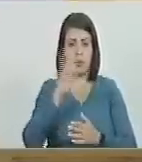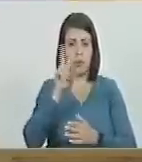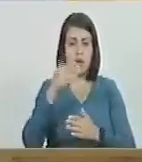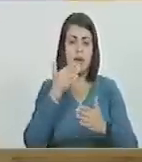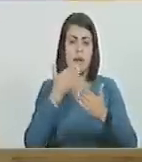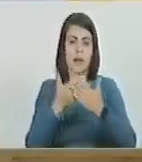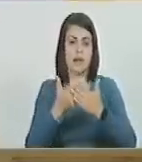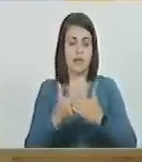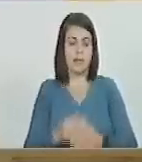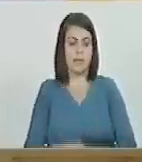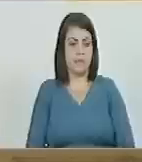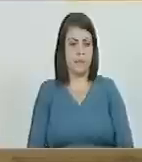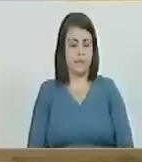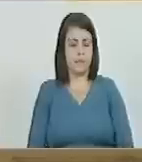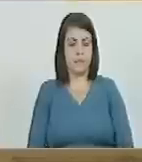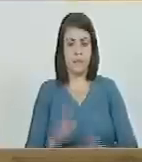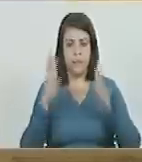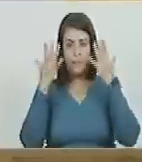gracias.